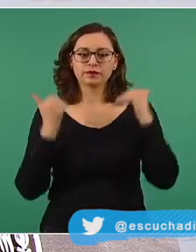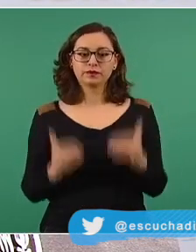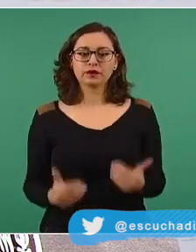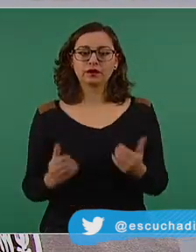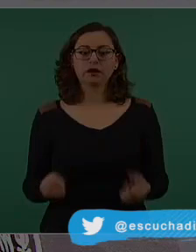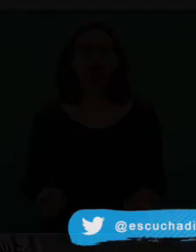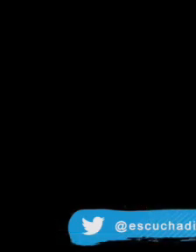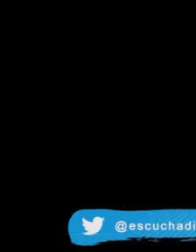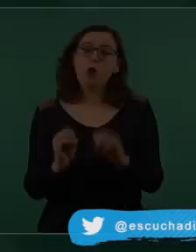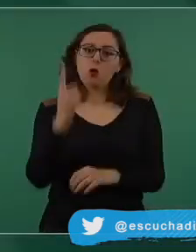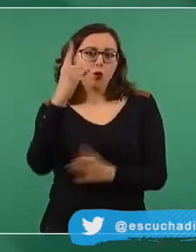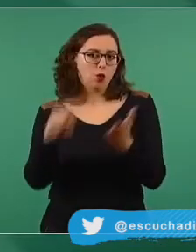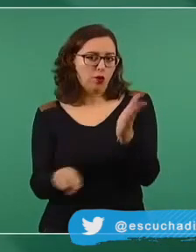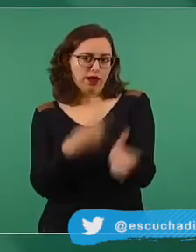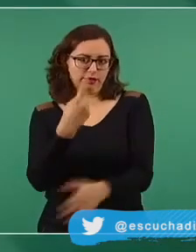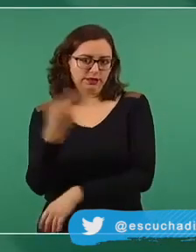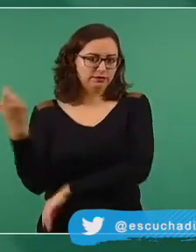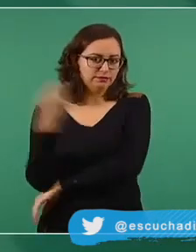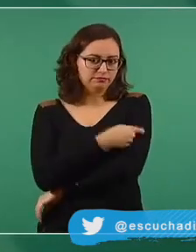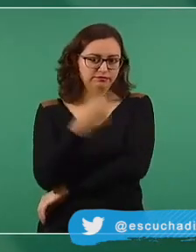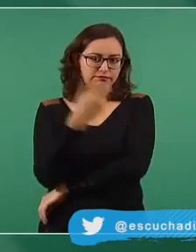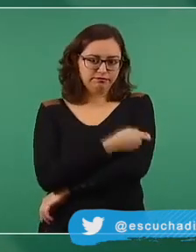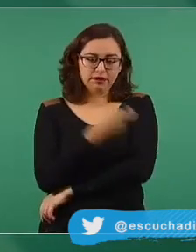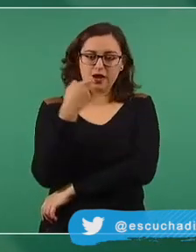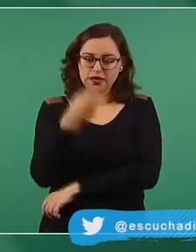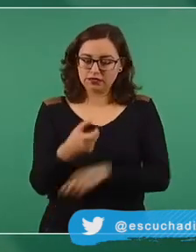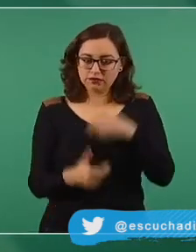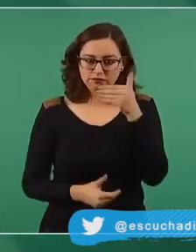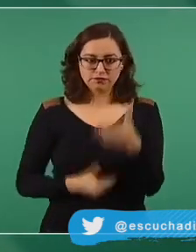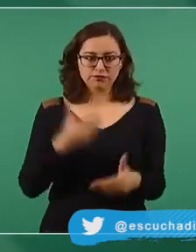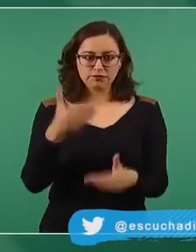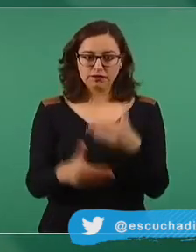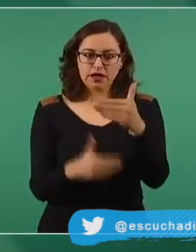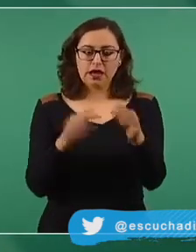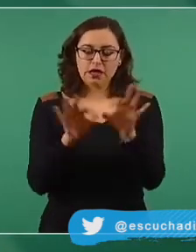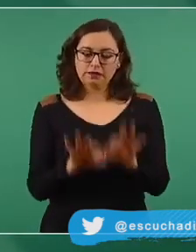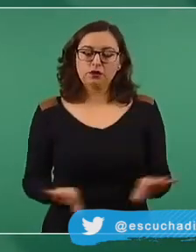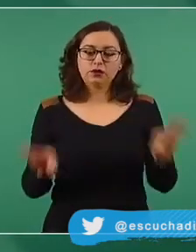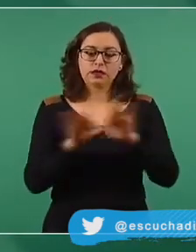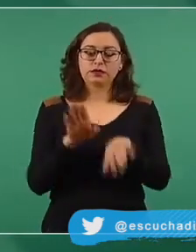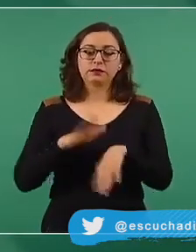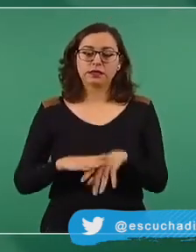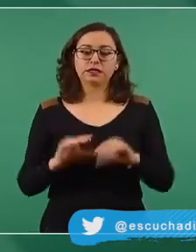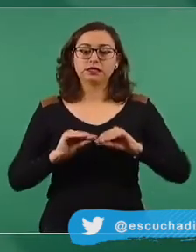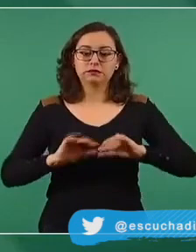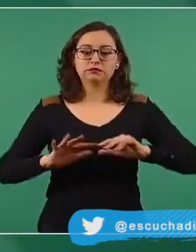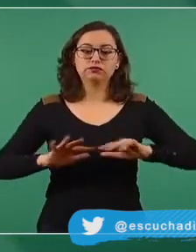29.244.345 vacunas contra COVID-19, y esta semana se esperan recibir